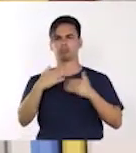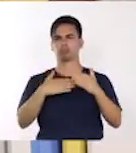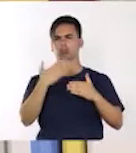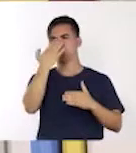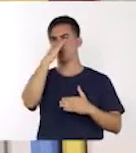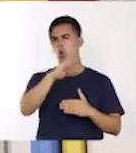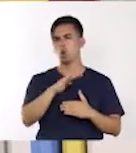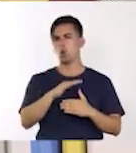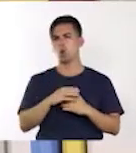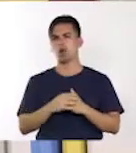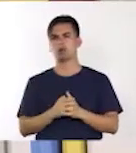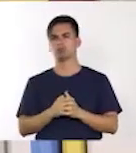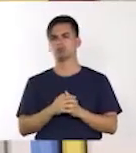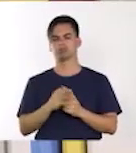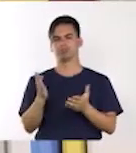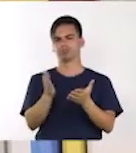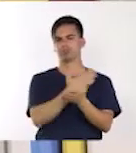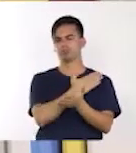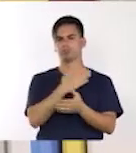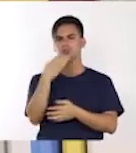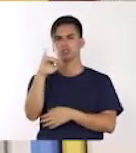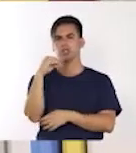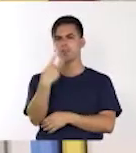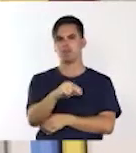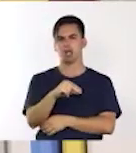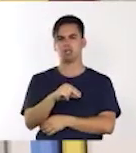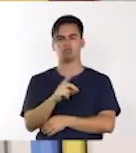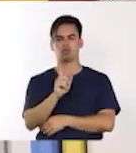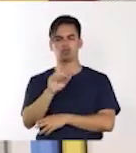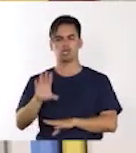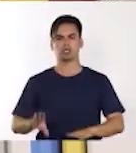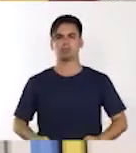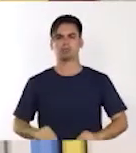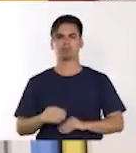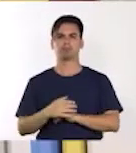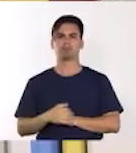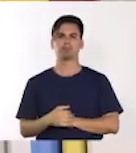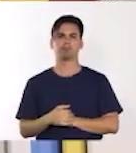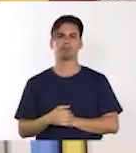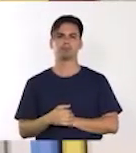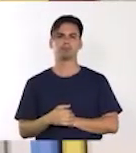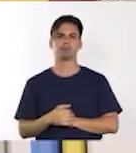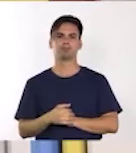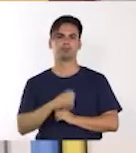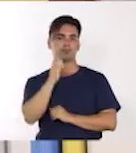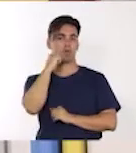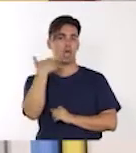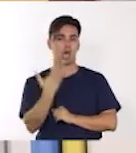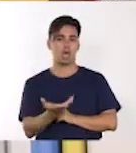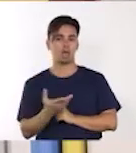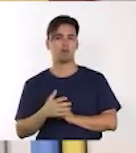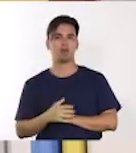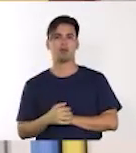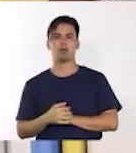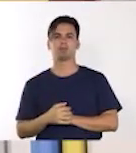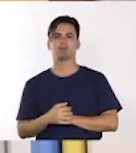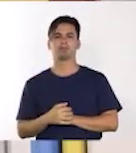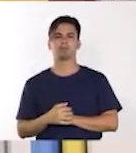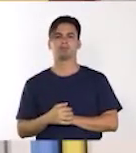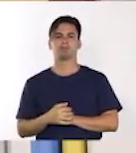del problema de Cuba pasan por una posición antiimperialista. Y